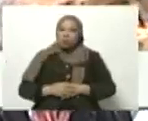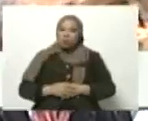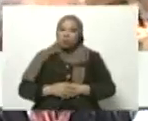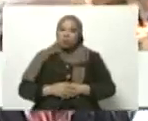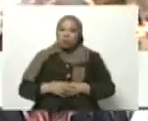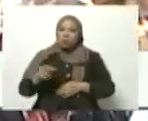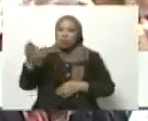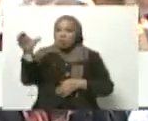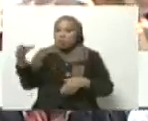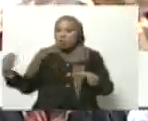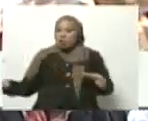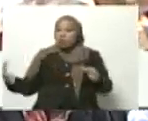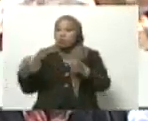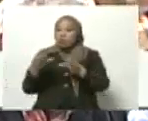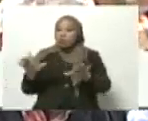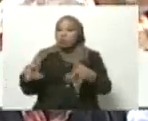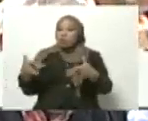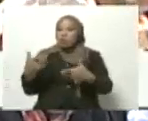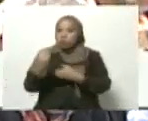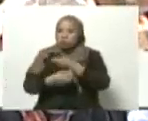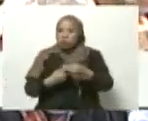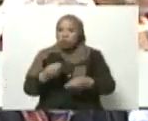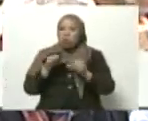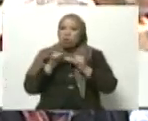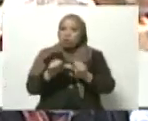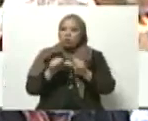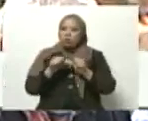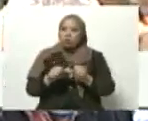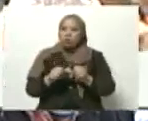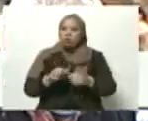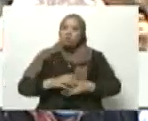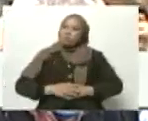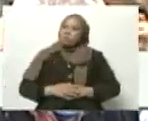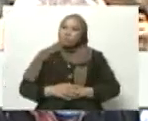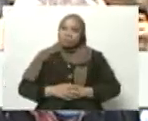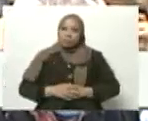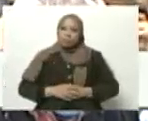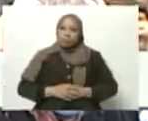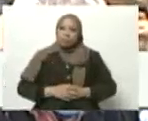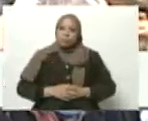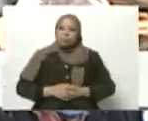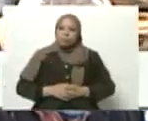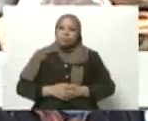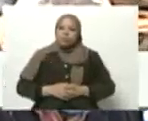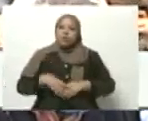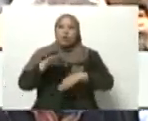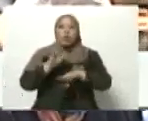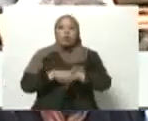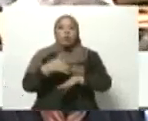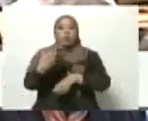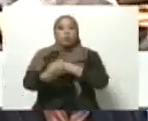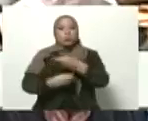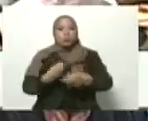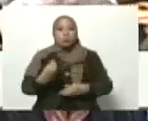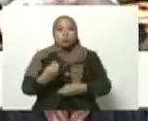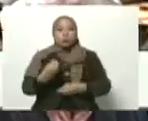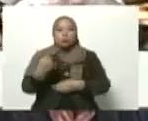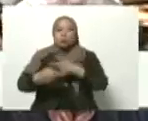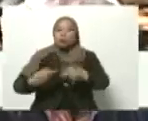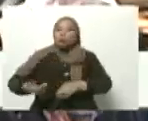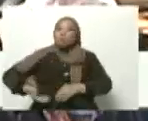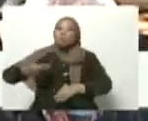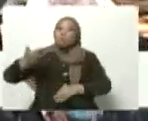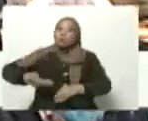republicanos? ¿Cuál sería la línea que se mantendría allí? Porque, y con esto termino, usted señalaba una cosa sumamente